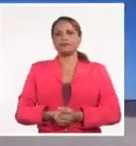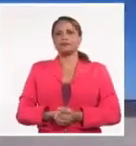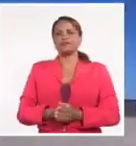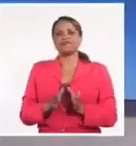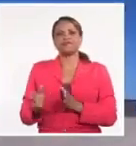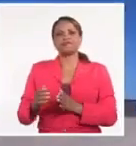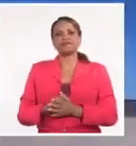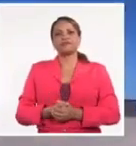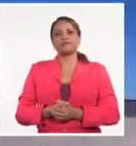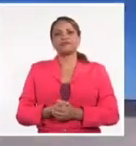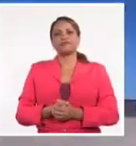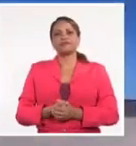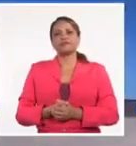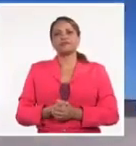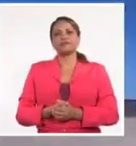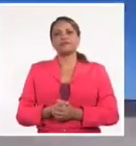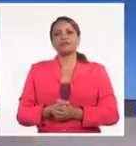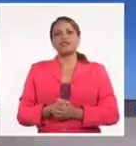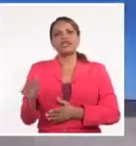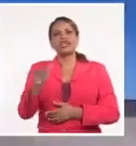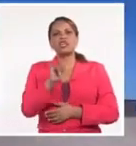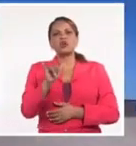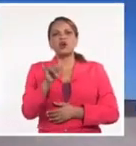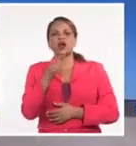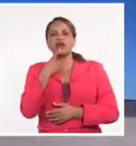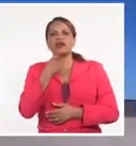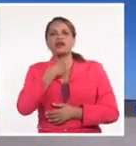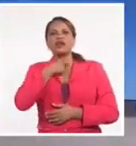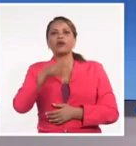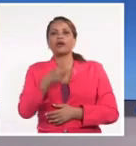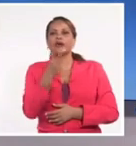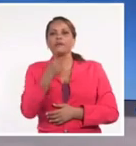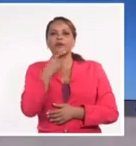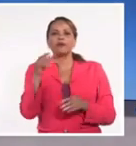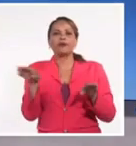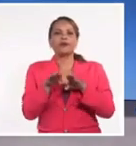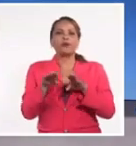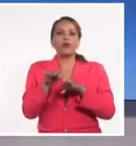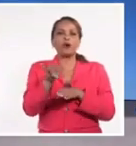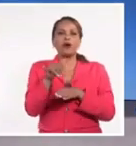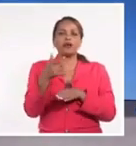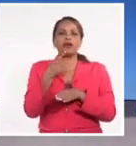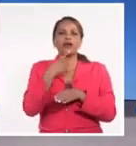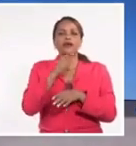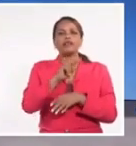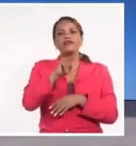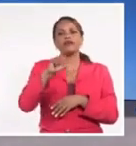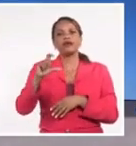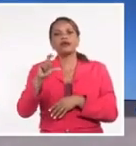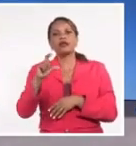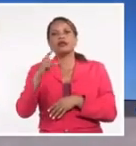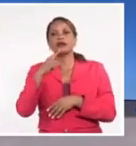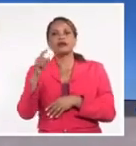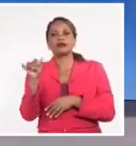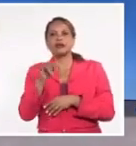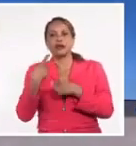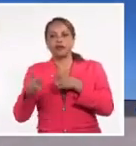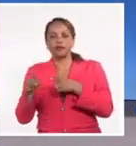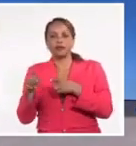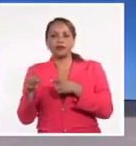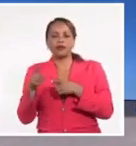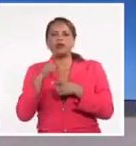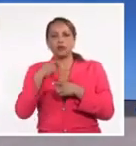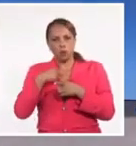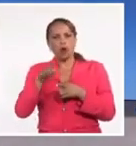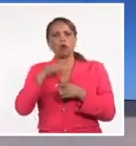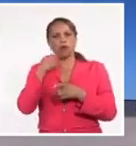vida. ¿Qué tienen en común ambos hechos? El de Pinar del Río, el primero, y este en Villa Clara. Yo les voy a traer hoy mi propuesta. Mi propuesta no es